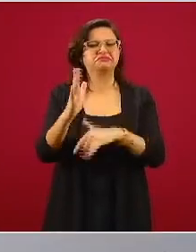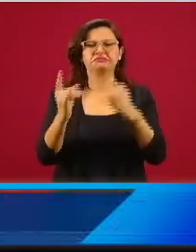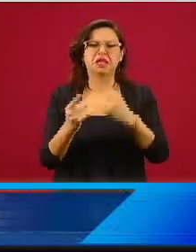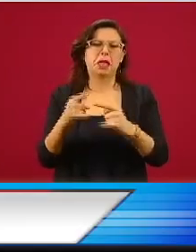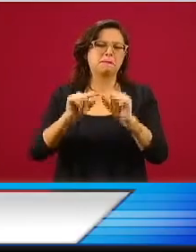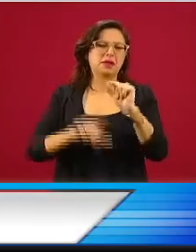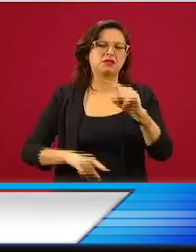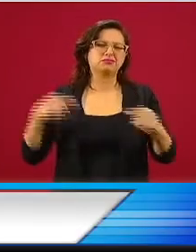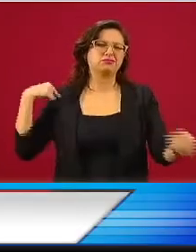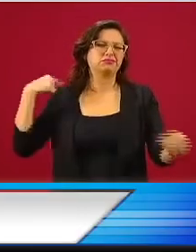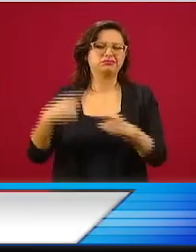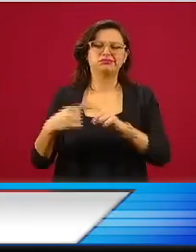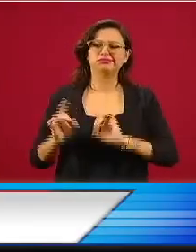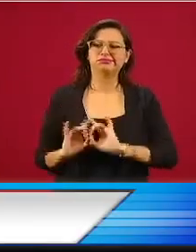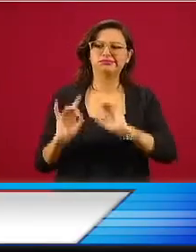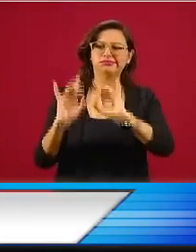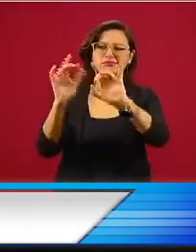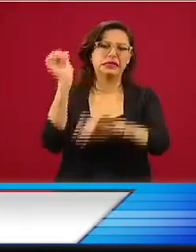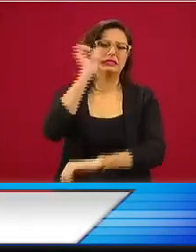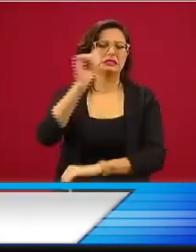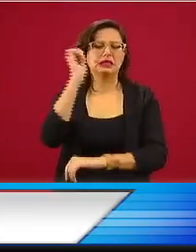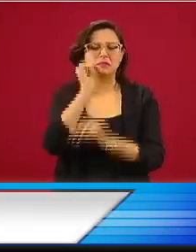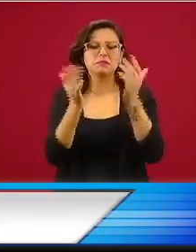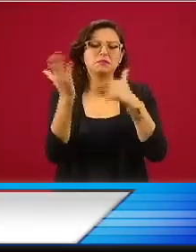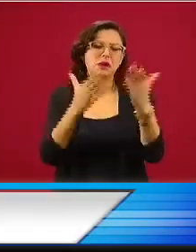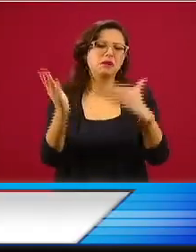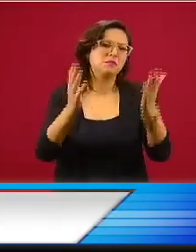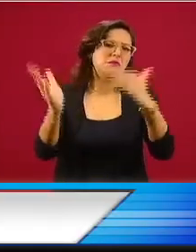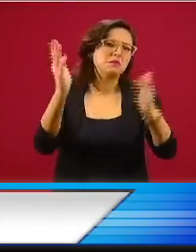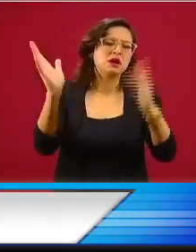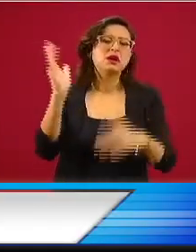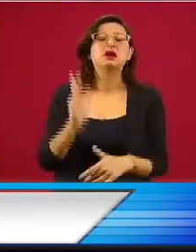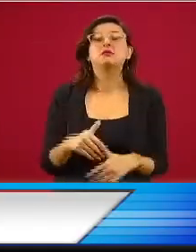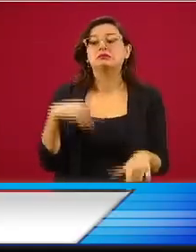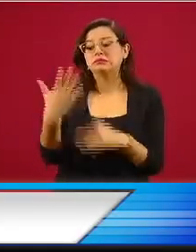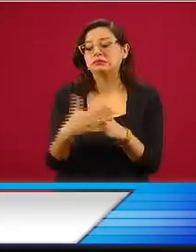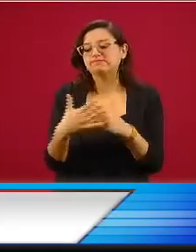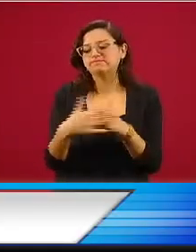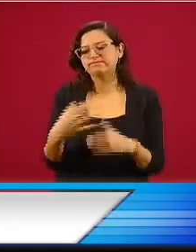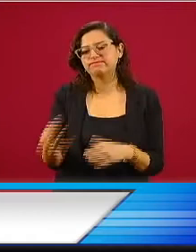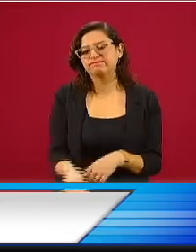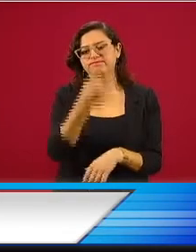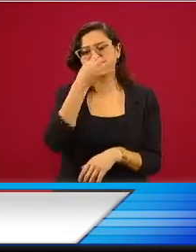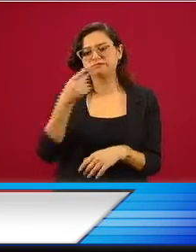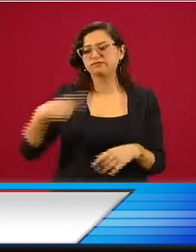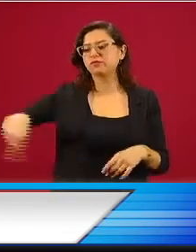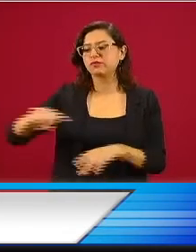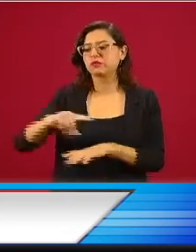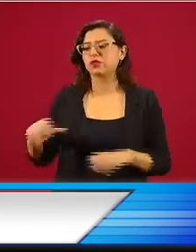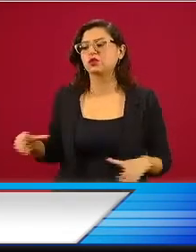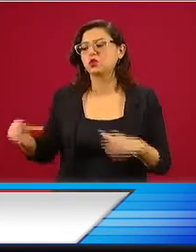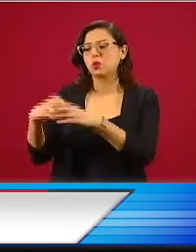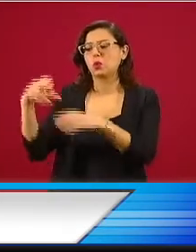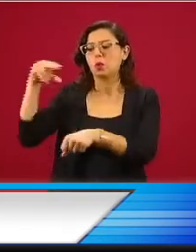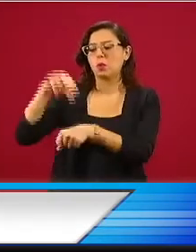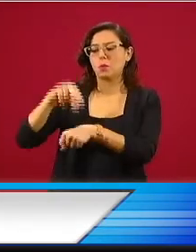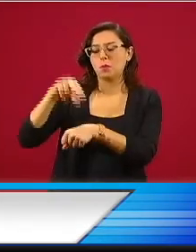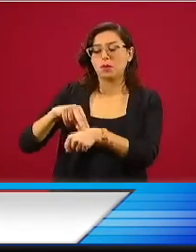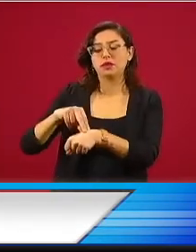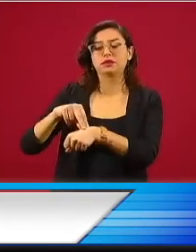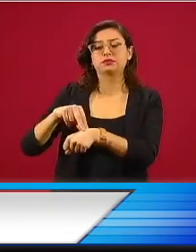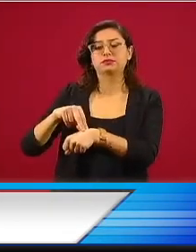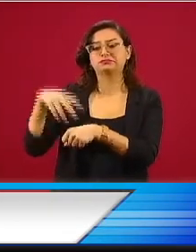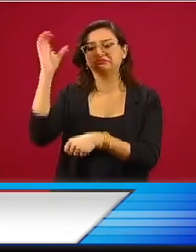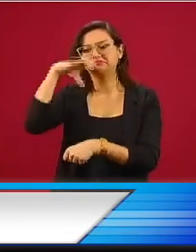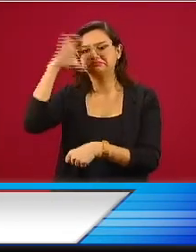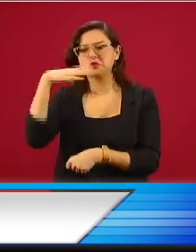la burocracia dorada este pequeño sector se niega a dejar sus privilegios a pesar de la gran pobreza que vive